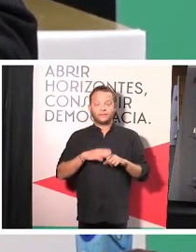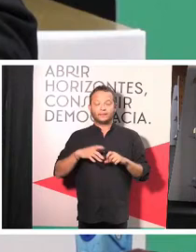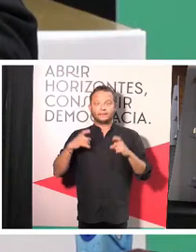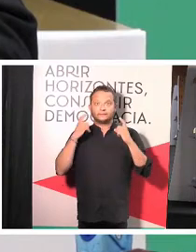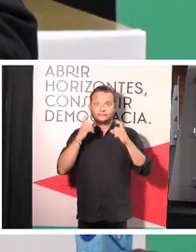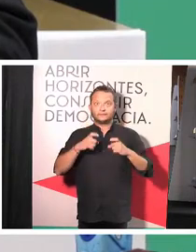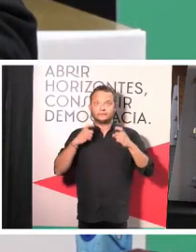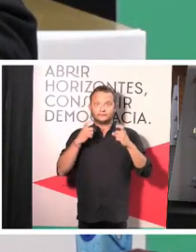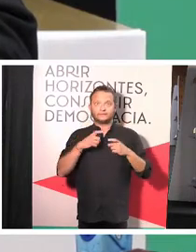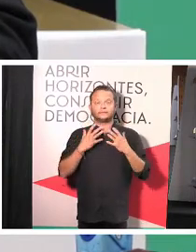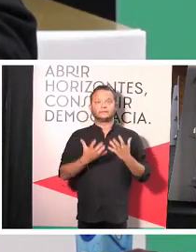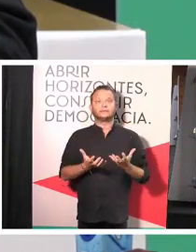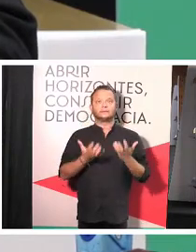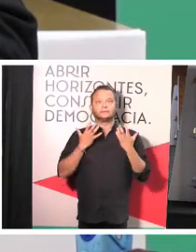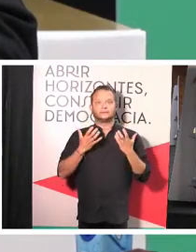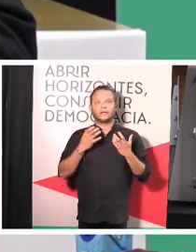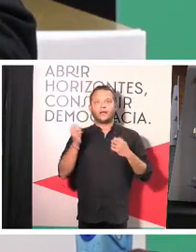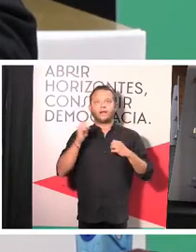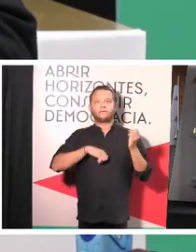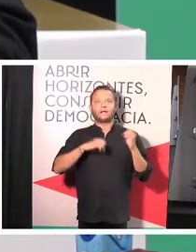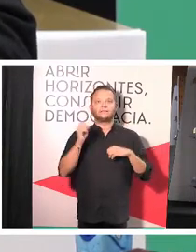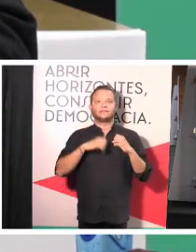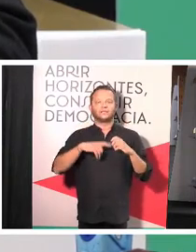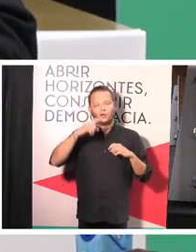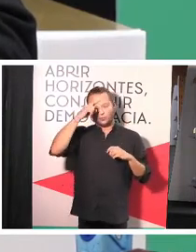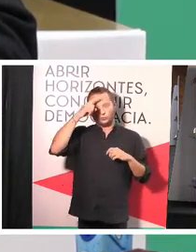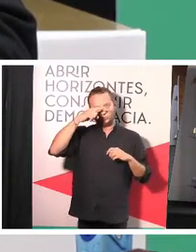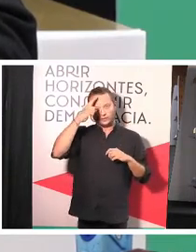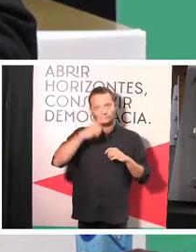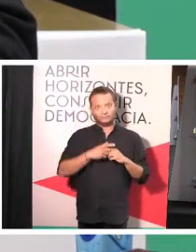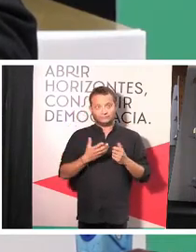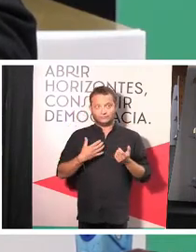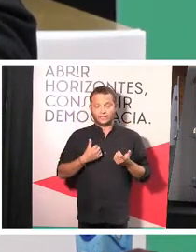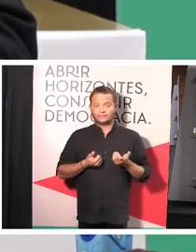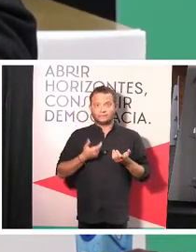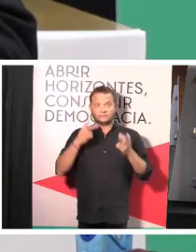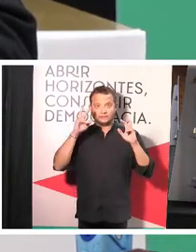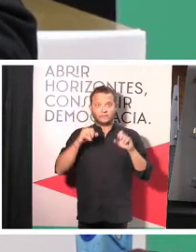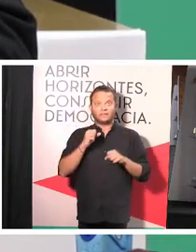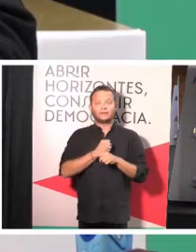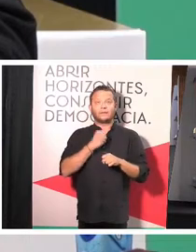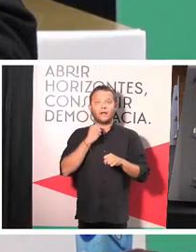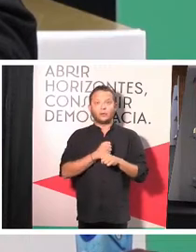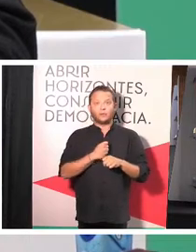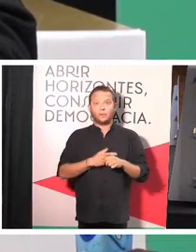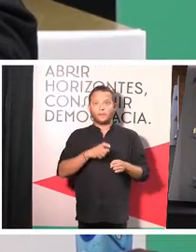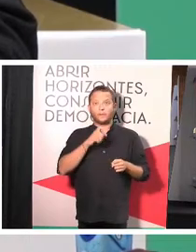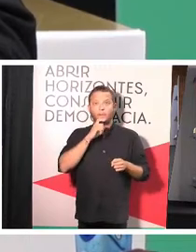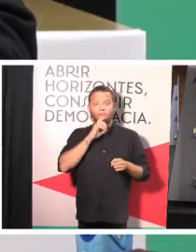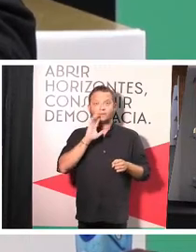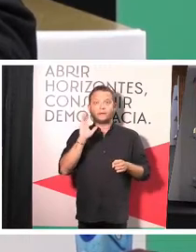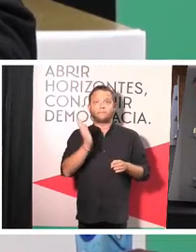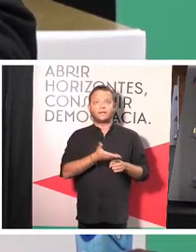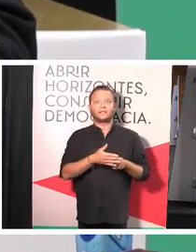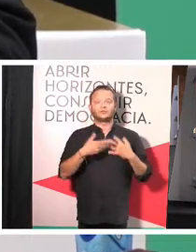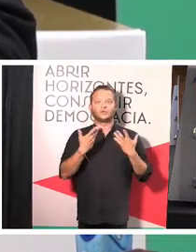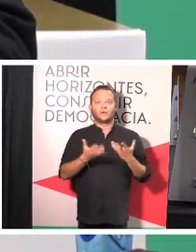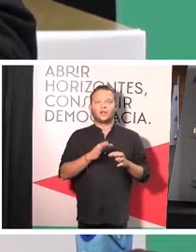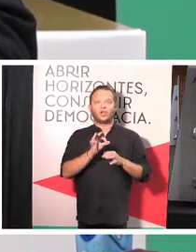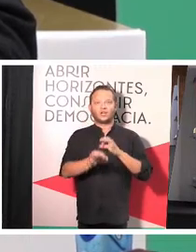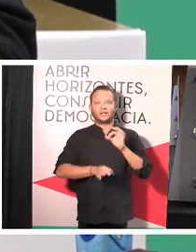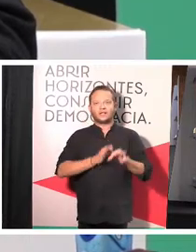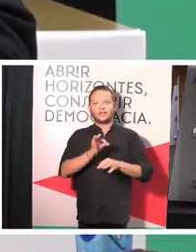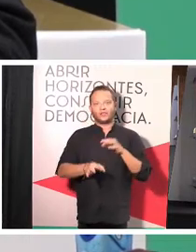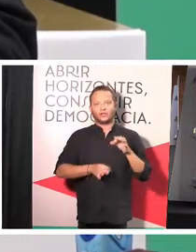intentar ganar una batalla cultural, ¿no?, que sería más referente a los trabajadores, ¿no?, qué impacto han tenido en la